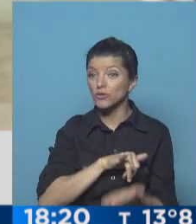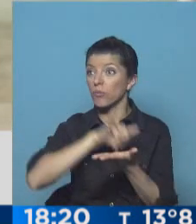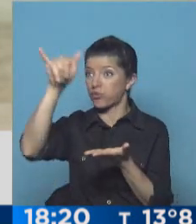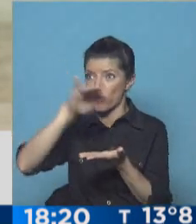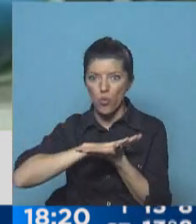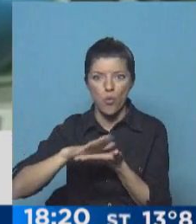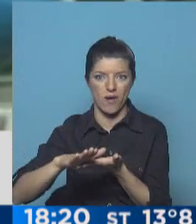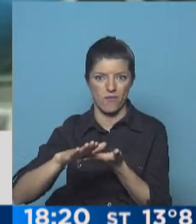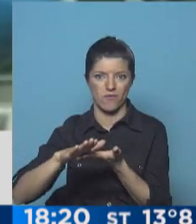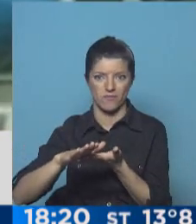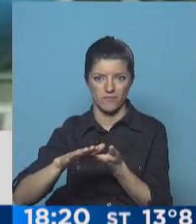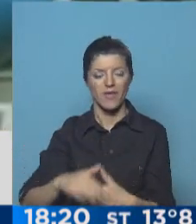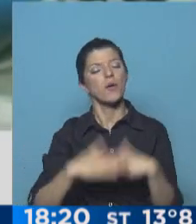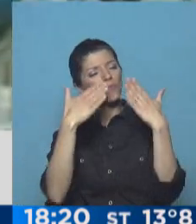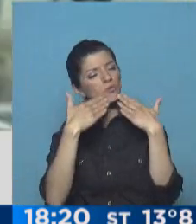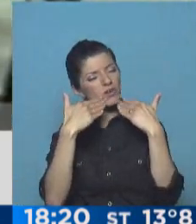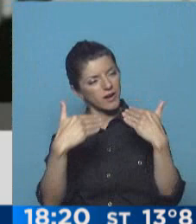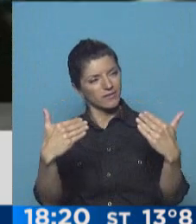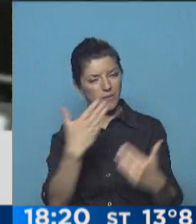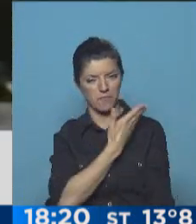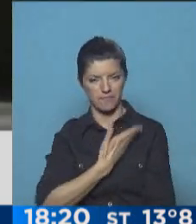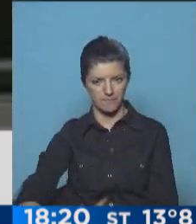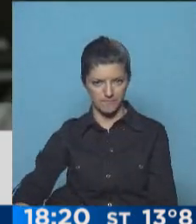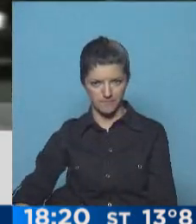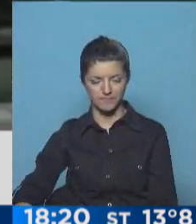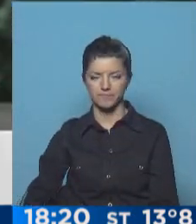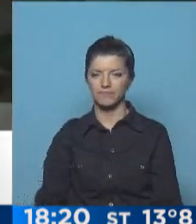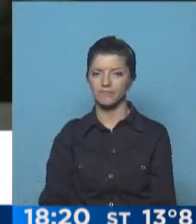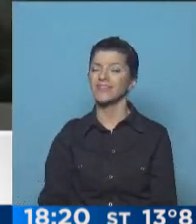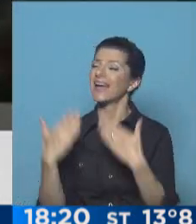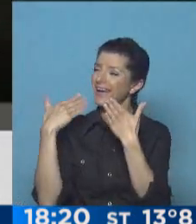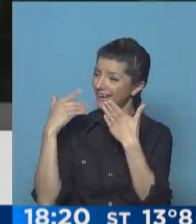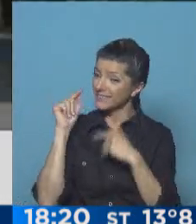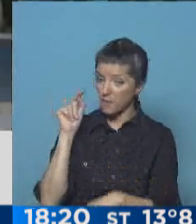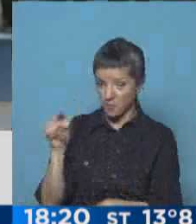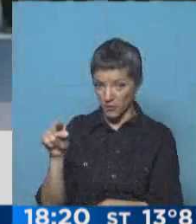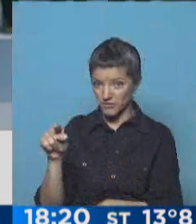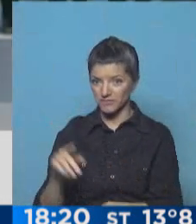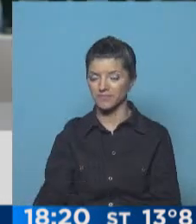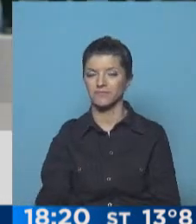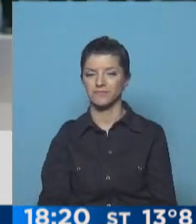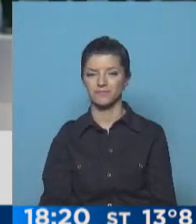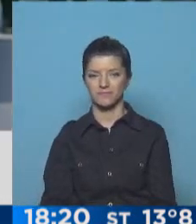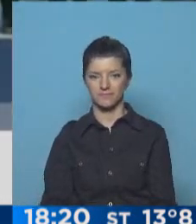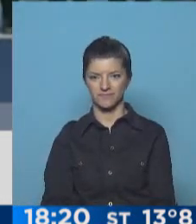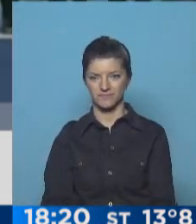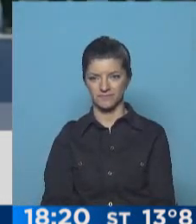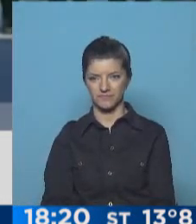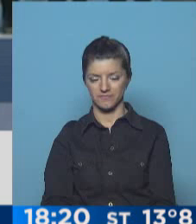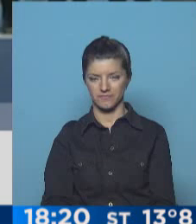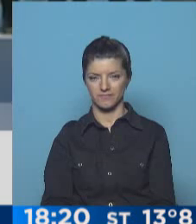nueva infraestructura. Muchas gracias, Presidenta. Gracias a vos, Lipovci, también.